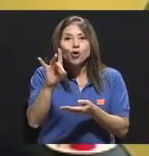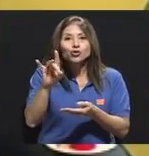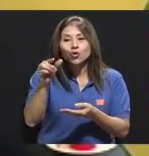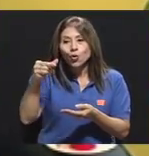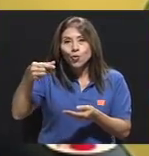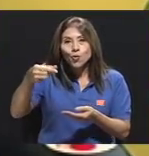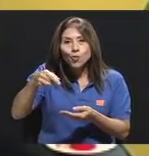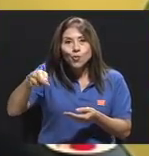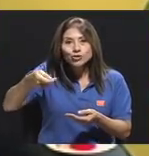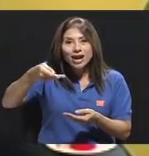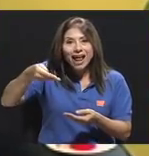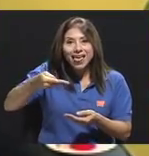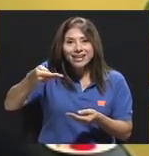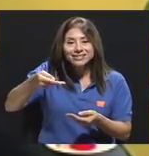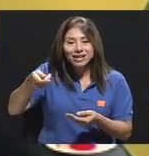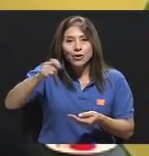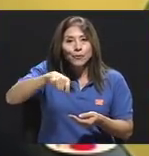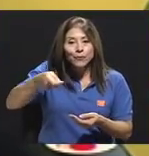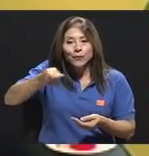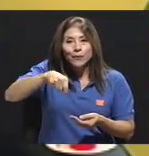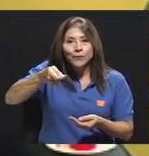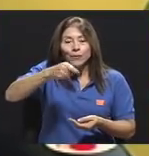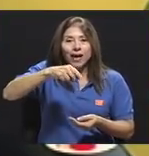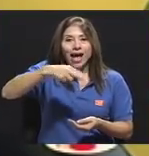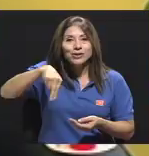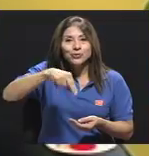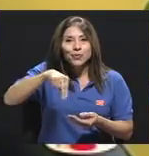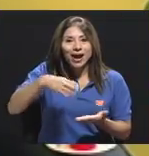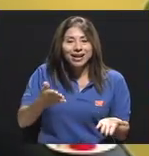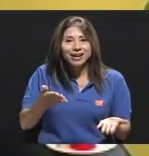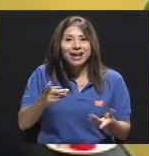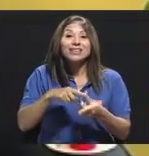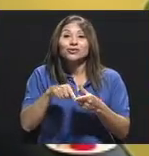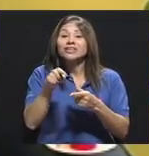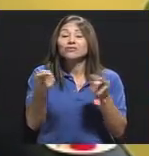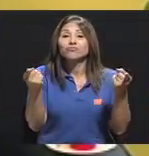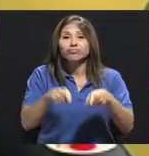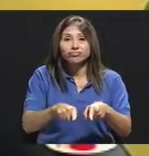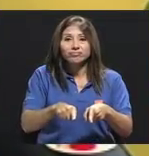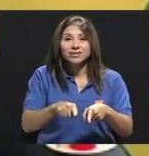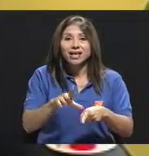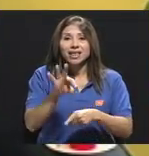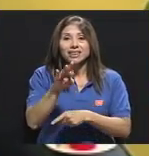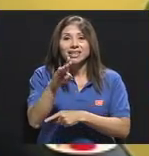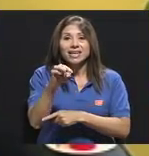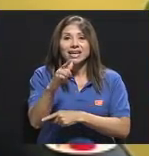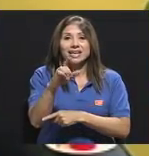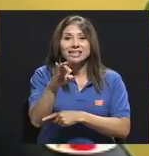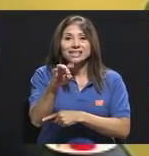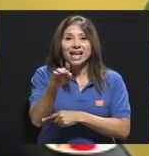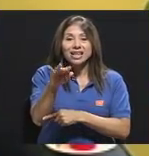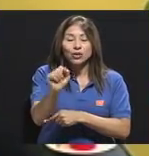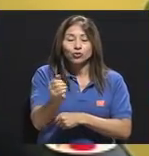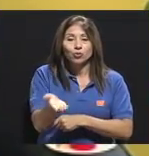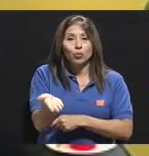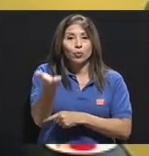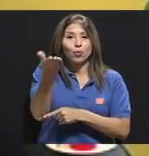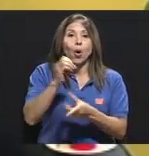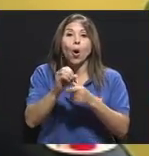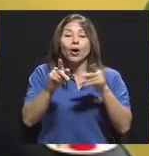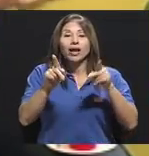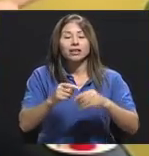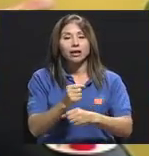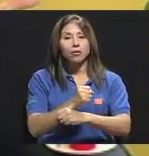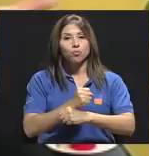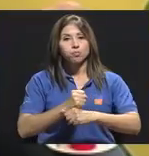eso es lo que está propiciando que se empiece a llevar mucho los problemas de triglicéridos o gente que empieza a llevarse el azúcar o aumentar mucho de peso verdad